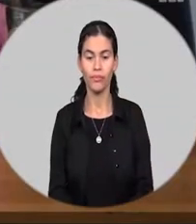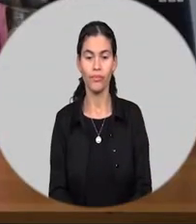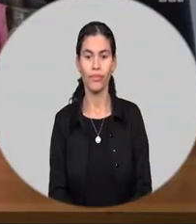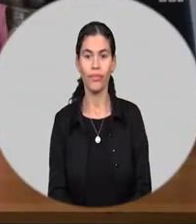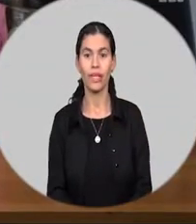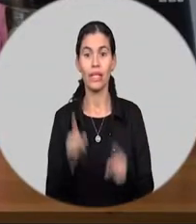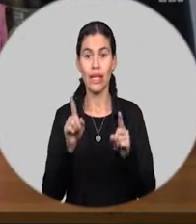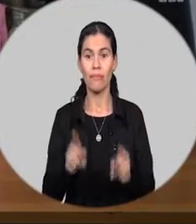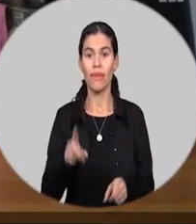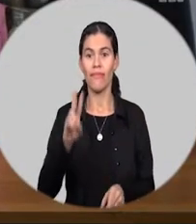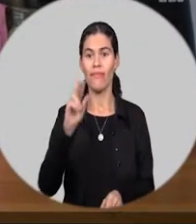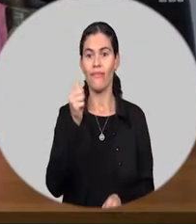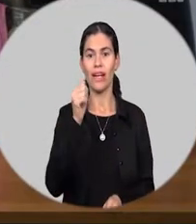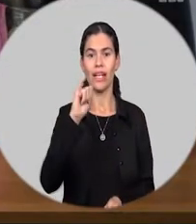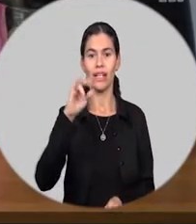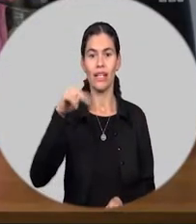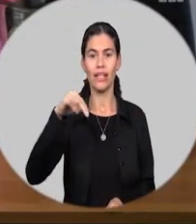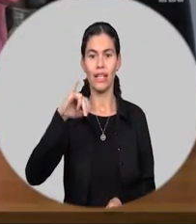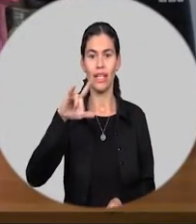Luego agregamos la vainilla.